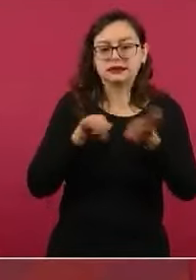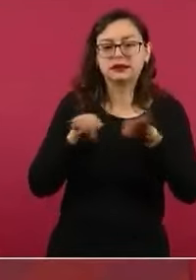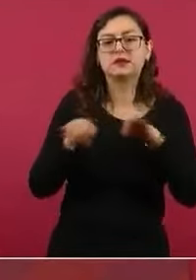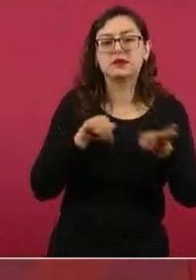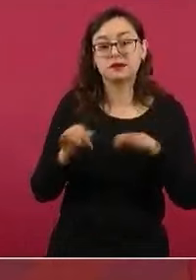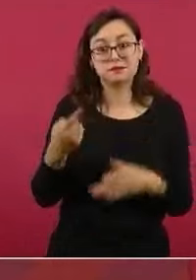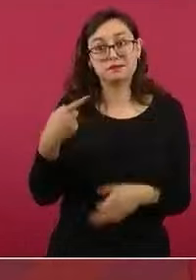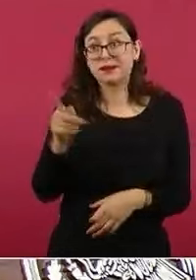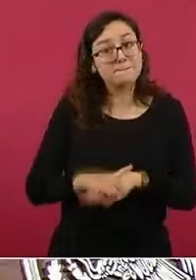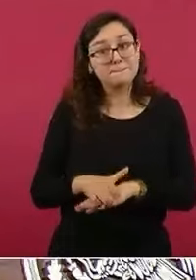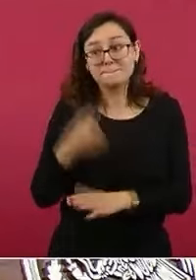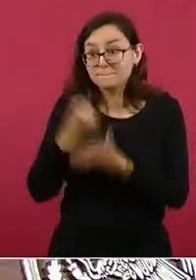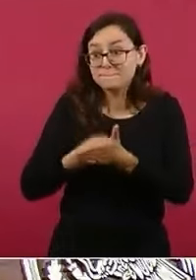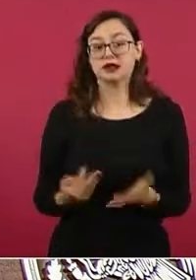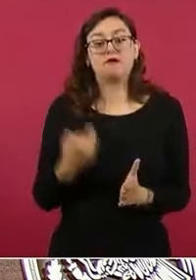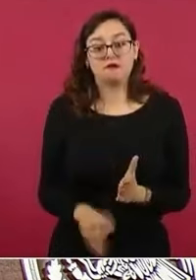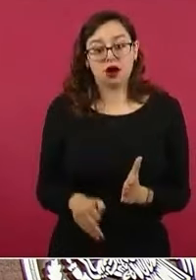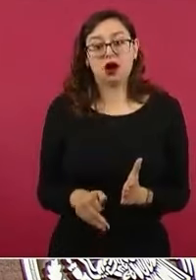pues hace falta